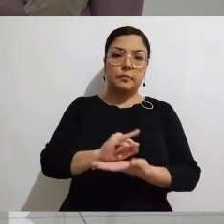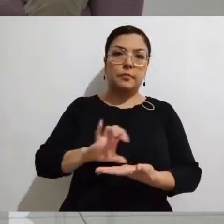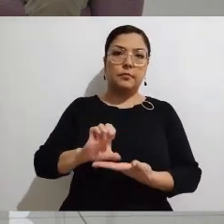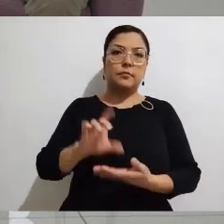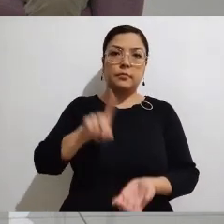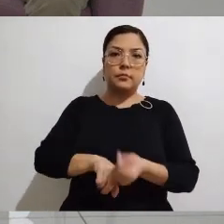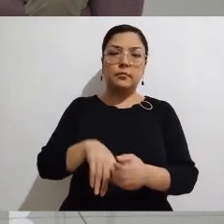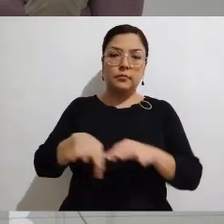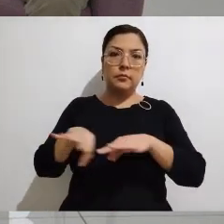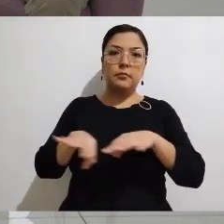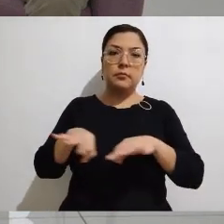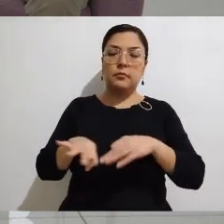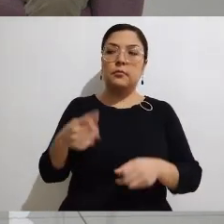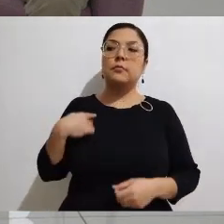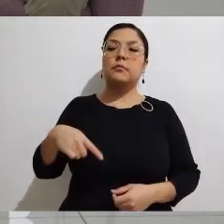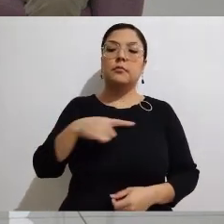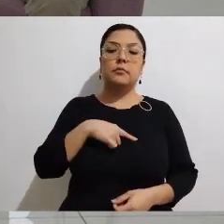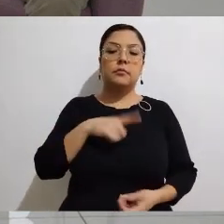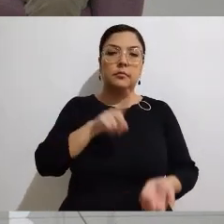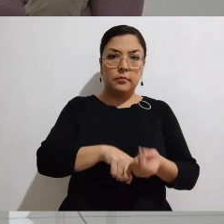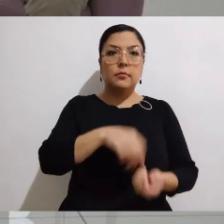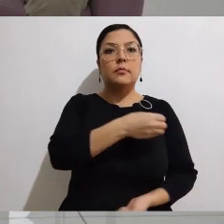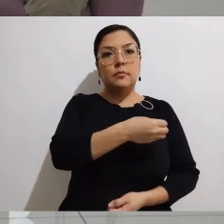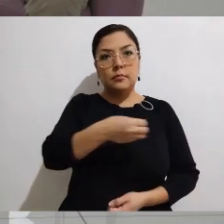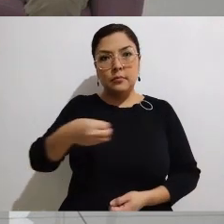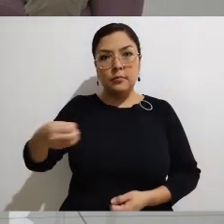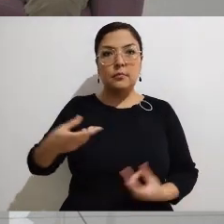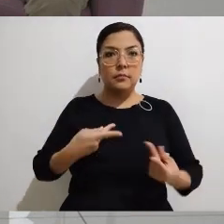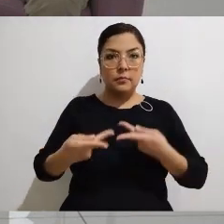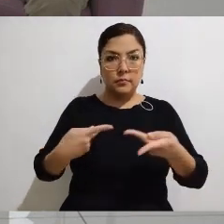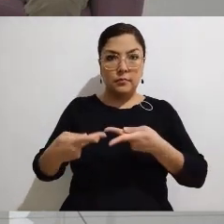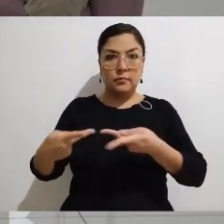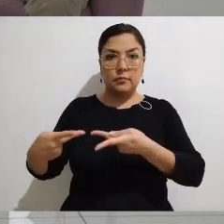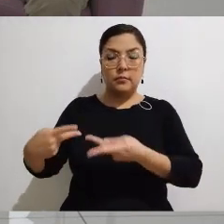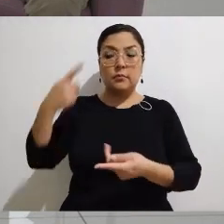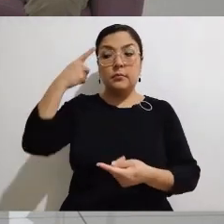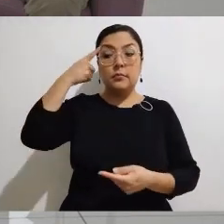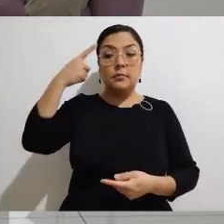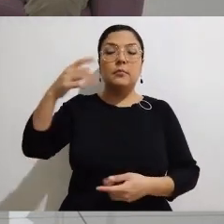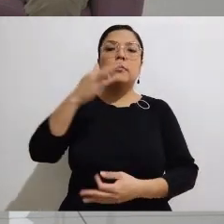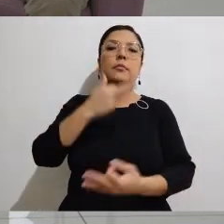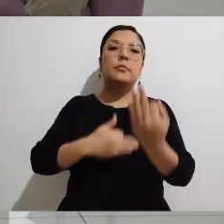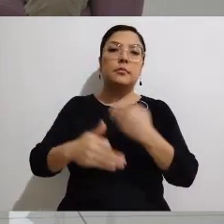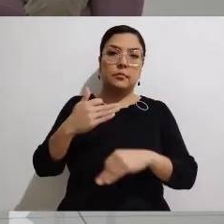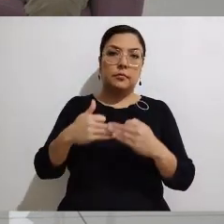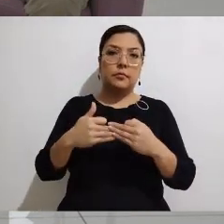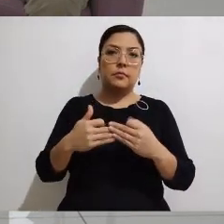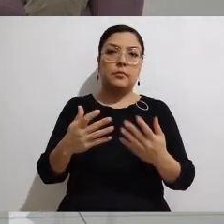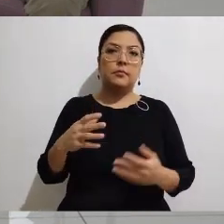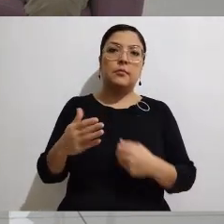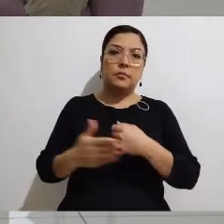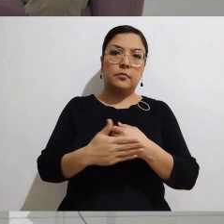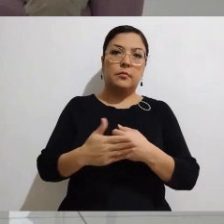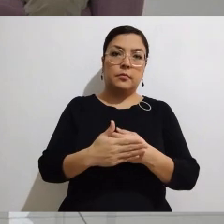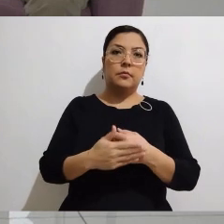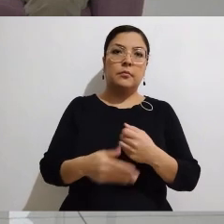internamente estamos organizados y nos preparamos desde las áreas ejecutivas y administrativas para poder afrontar este gran